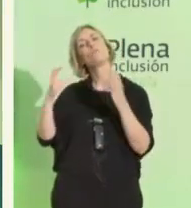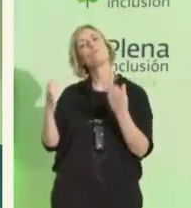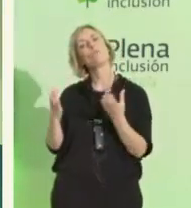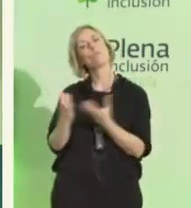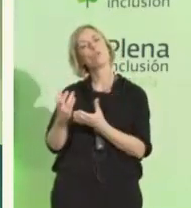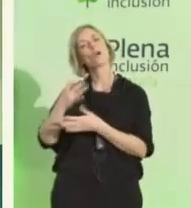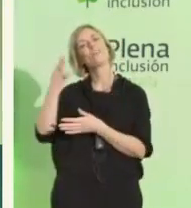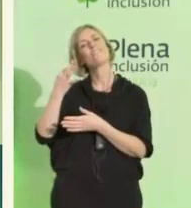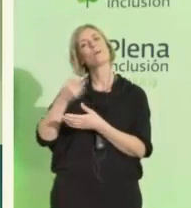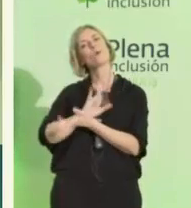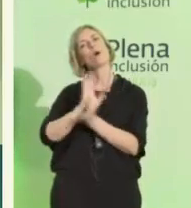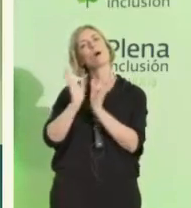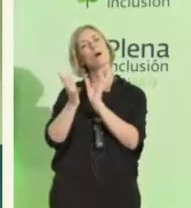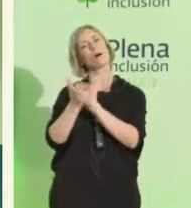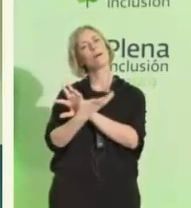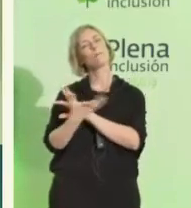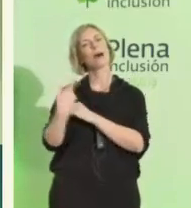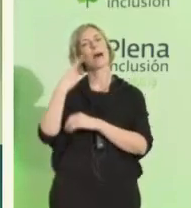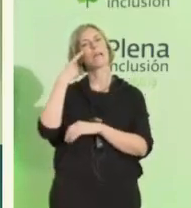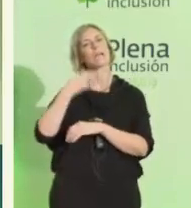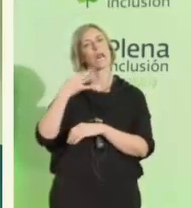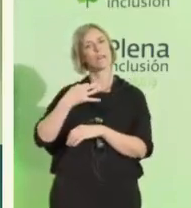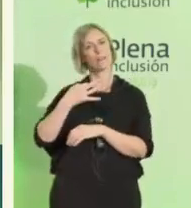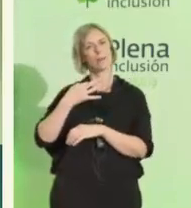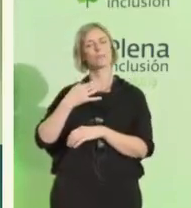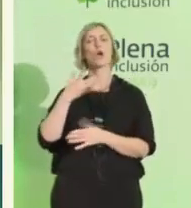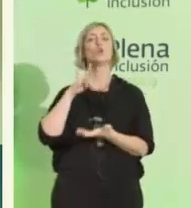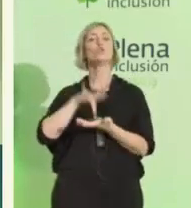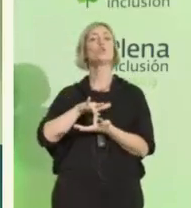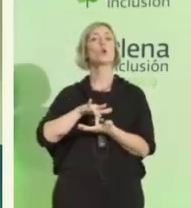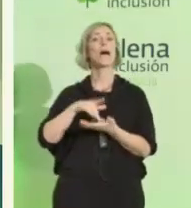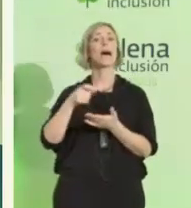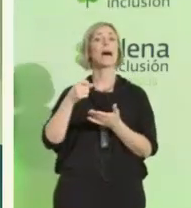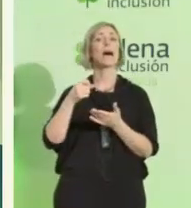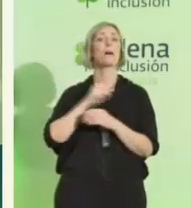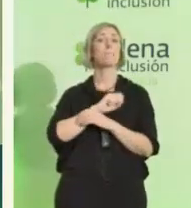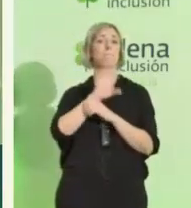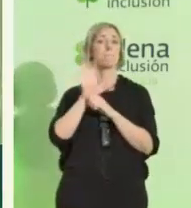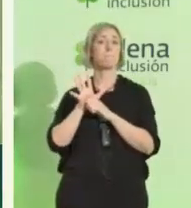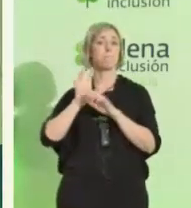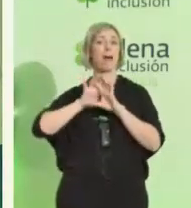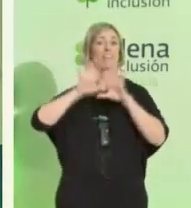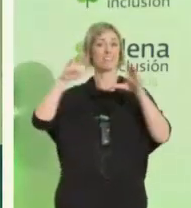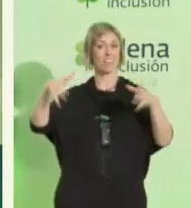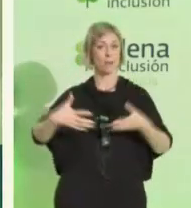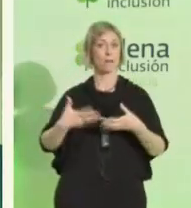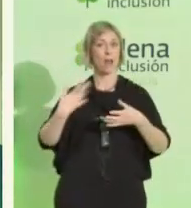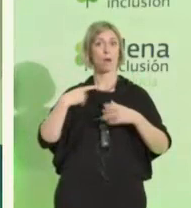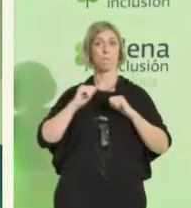espejo empezó la pandemia que fue bastante difícil